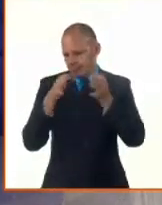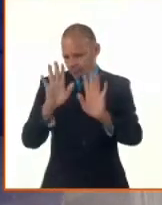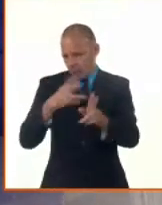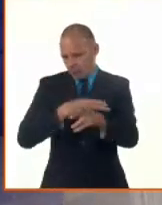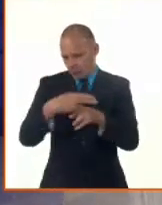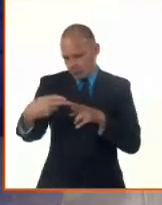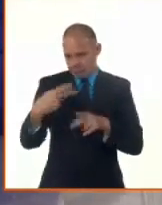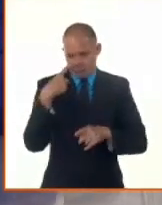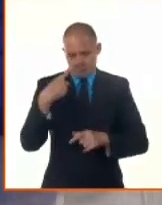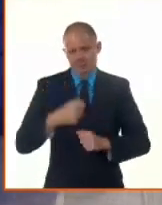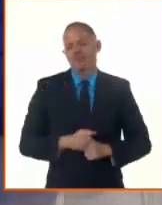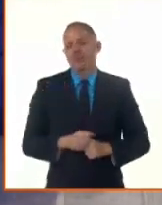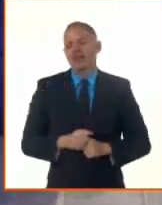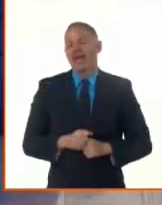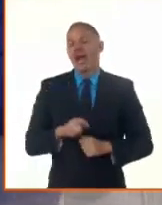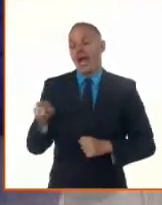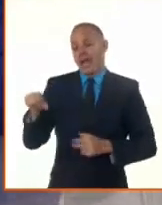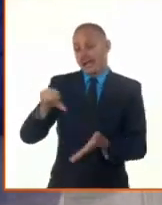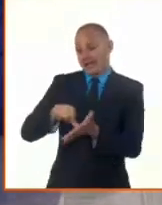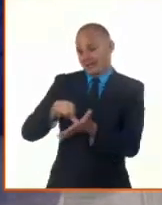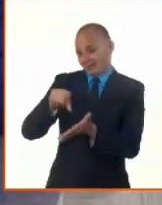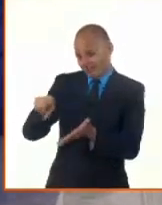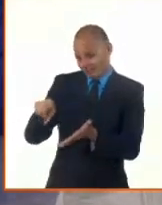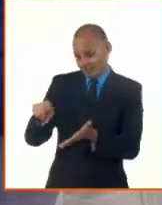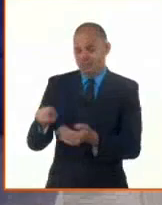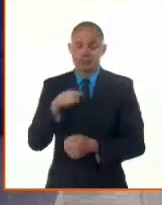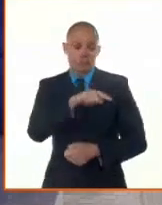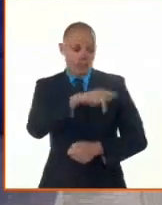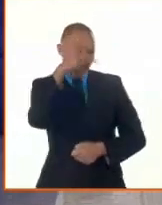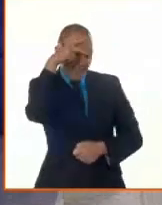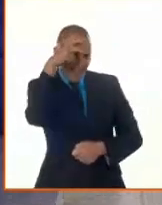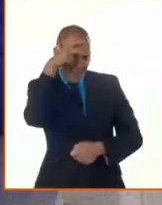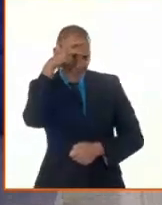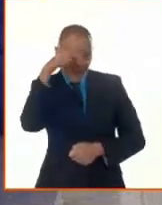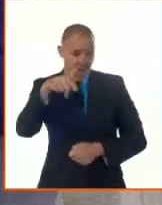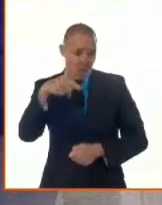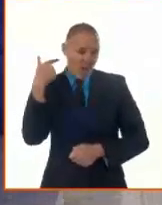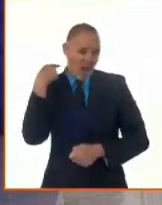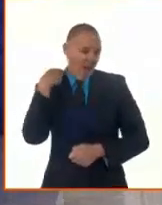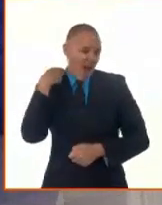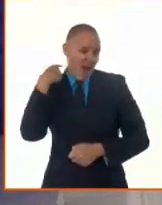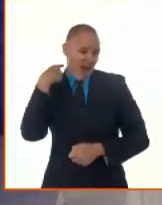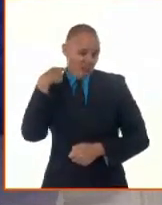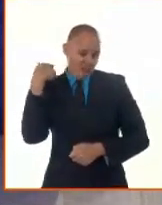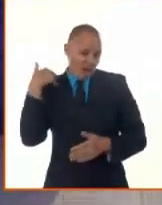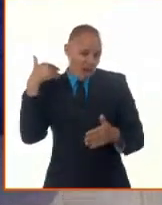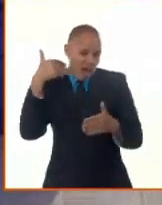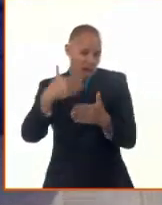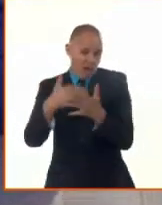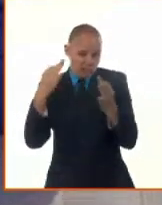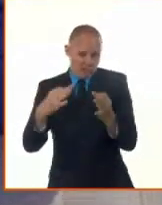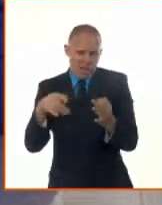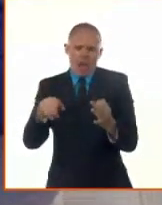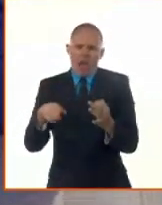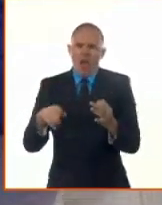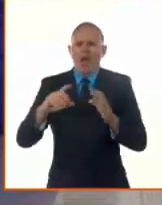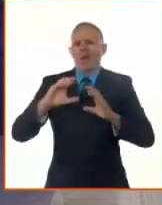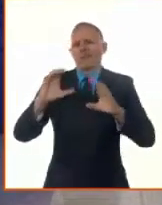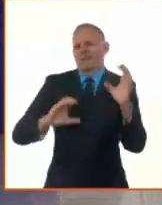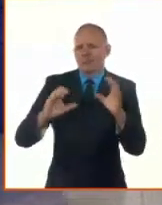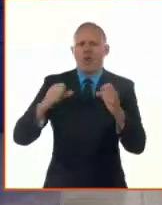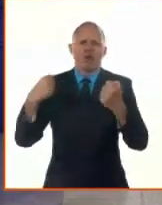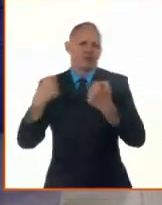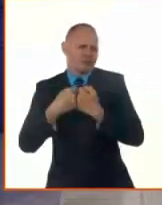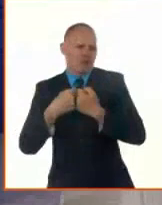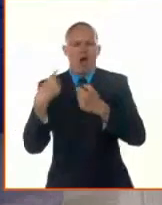histórico Aunque es a partir del 16 que que se rompen las relaciones y tiene mucho que ver algunos dicen que es un factor religioso